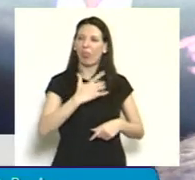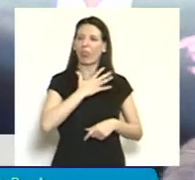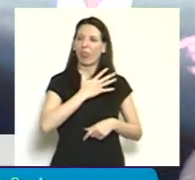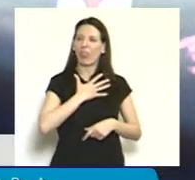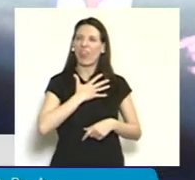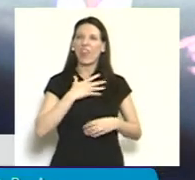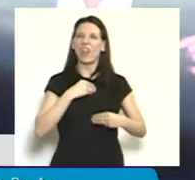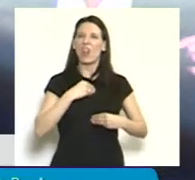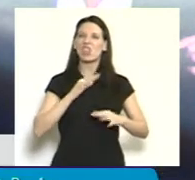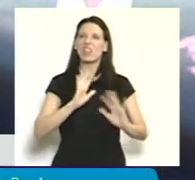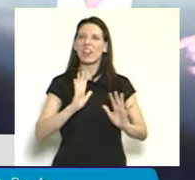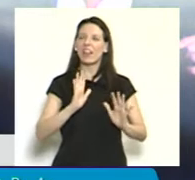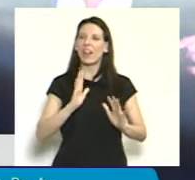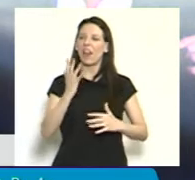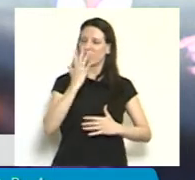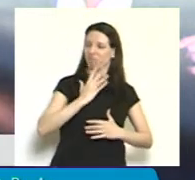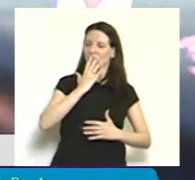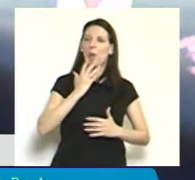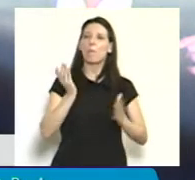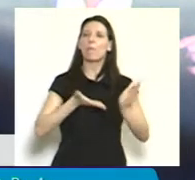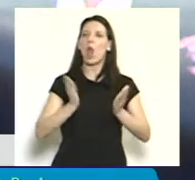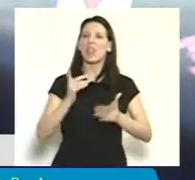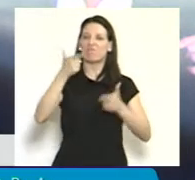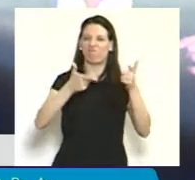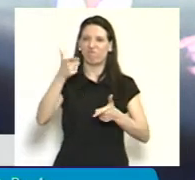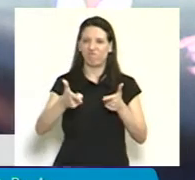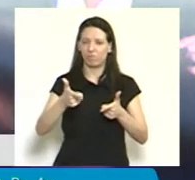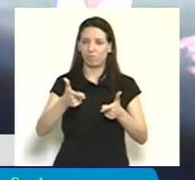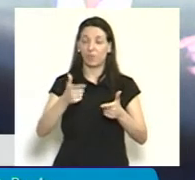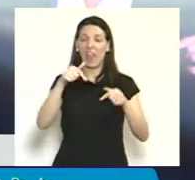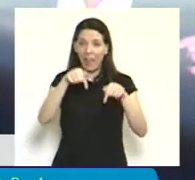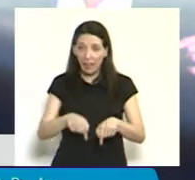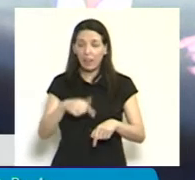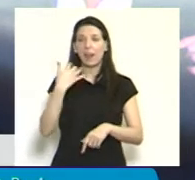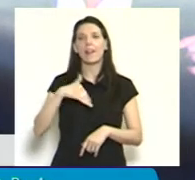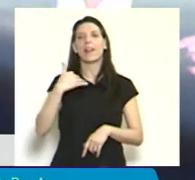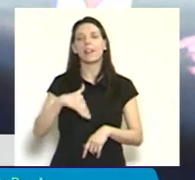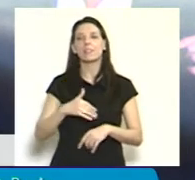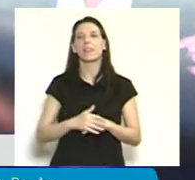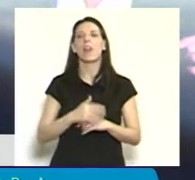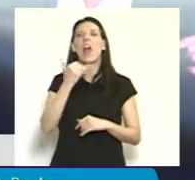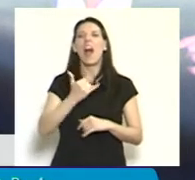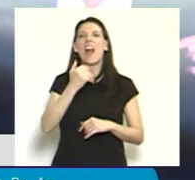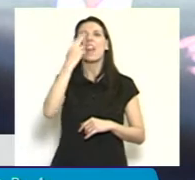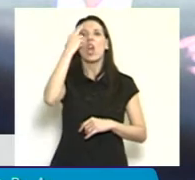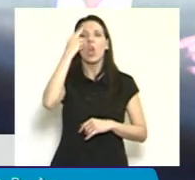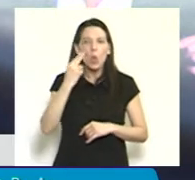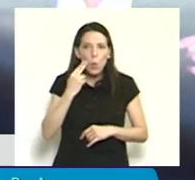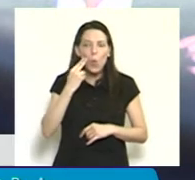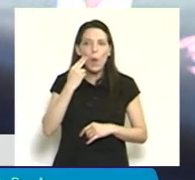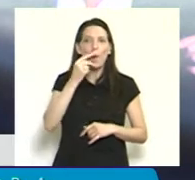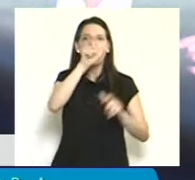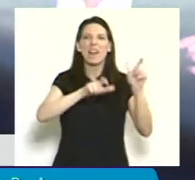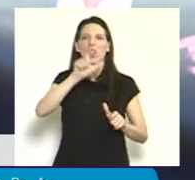sentirse amenazado por la violencia con armas de fuego. En la Argentina hay 9 muertos por día